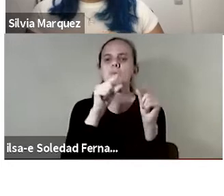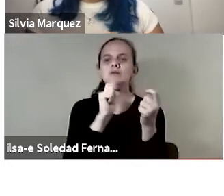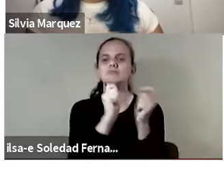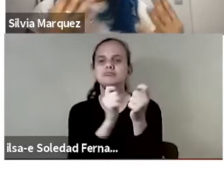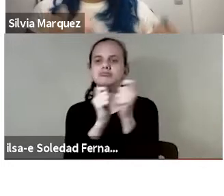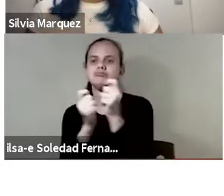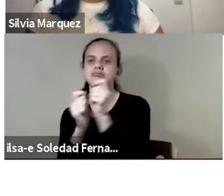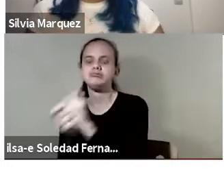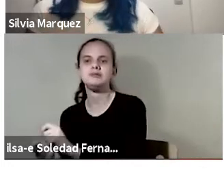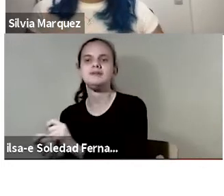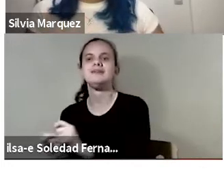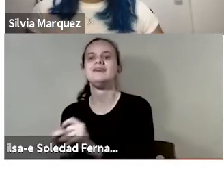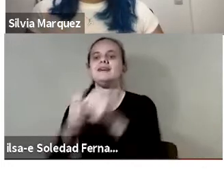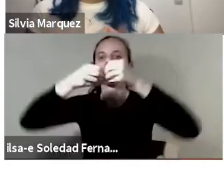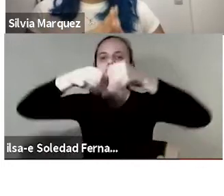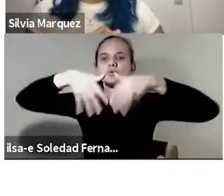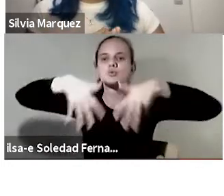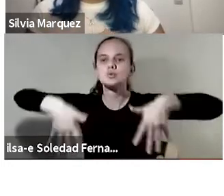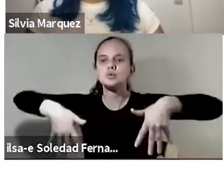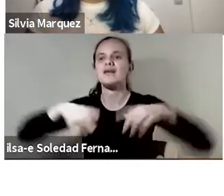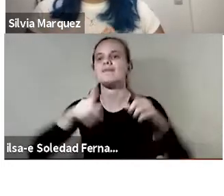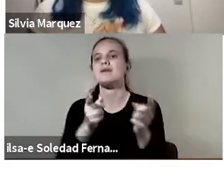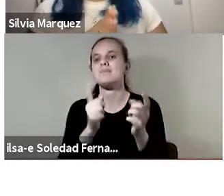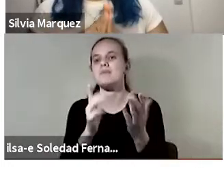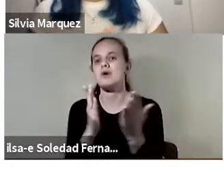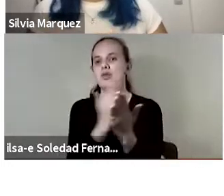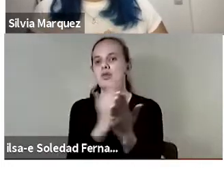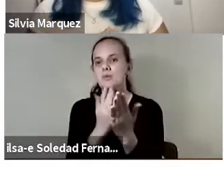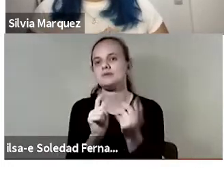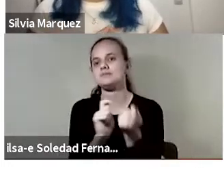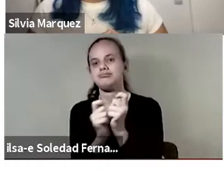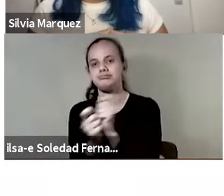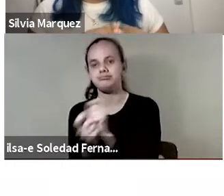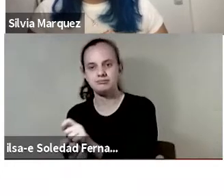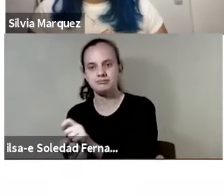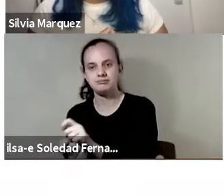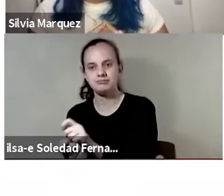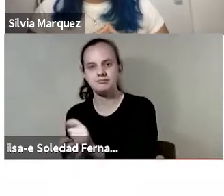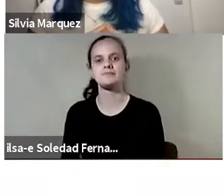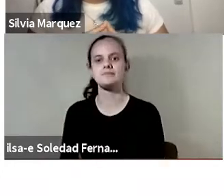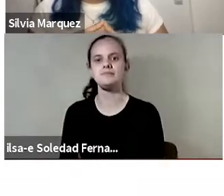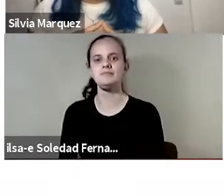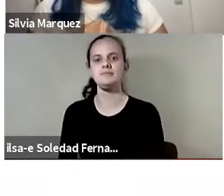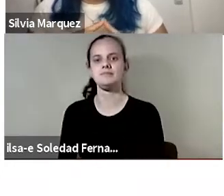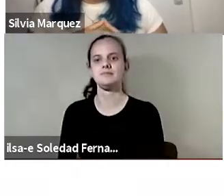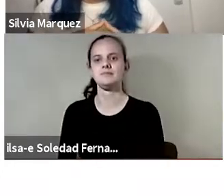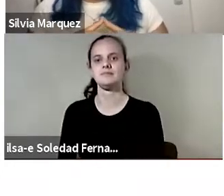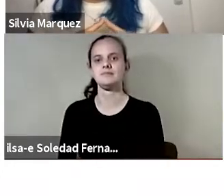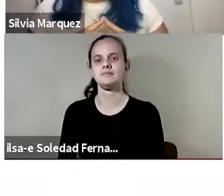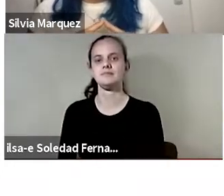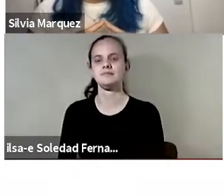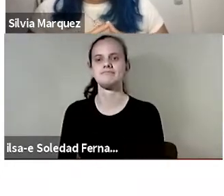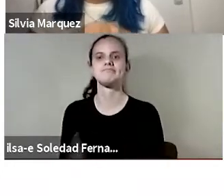la estructura del documento cambia. Hoy vamos a ver un poco después la estructura del documento y les voy a mostrar la página web